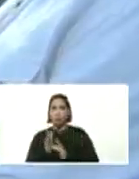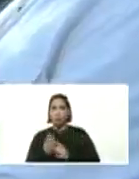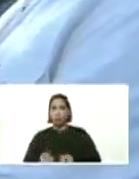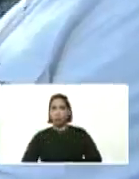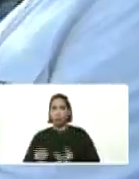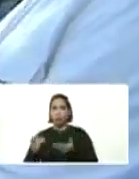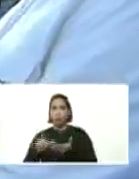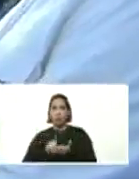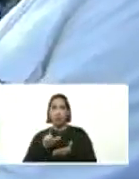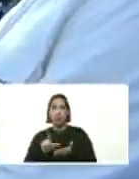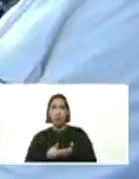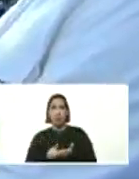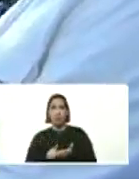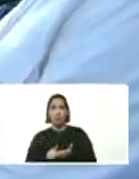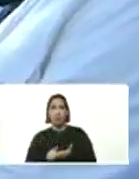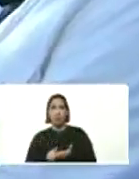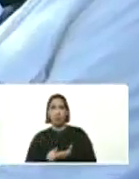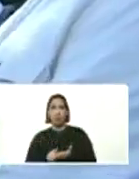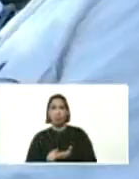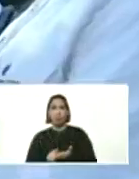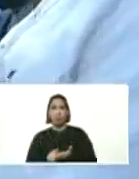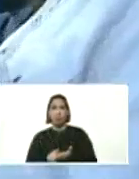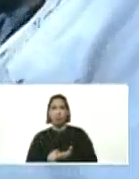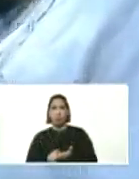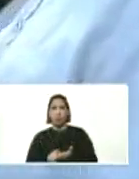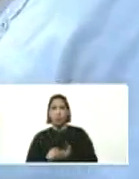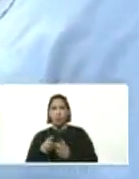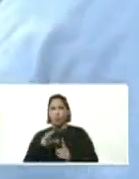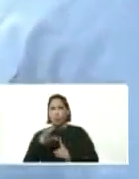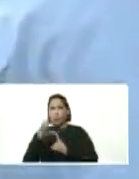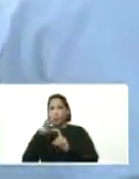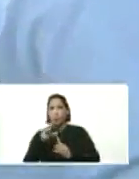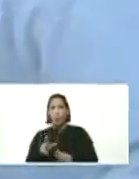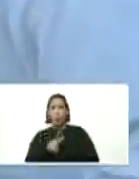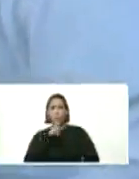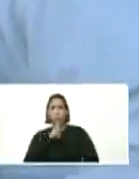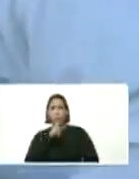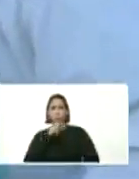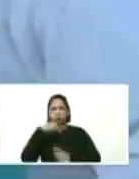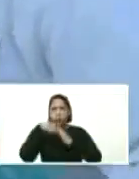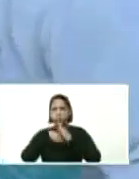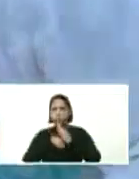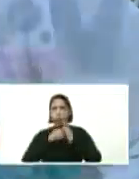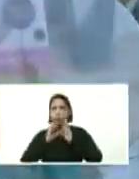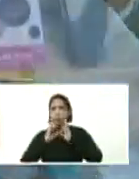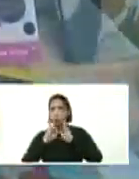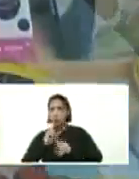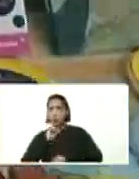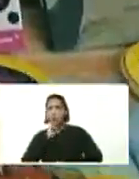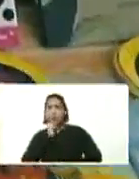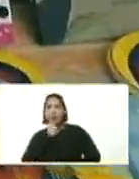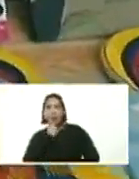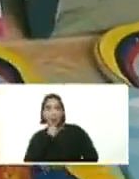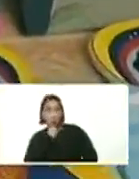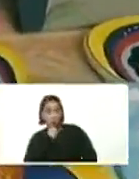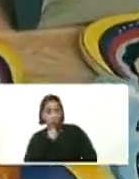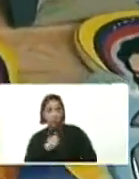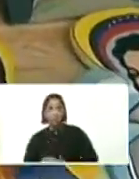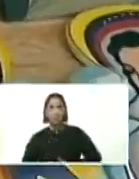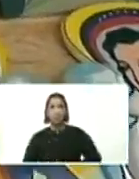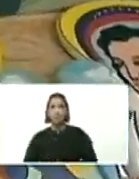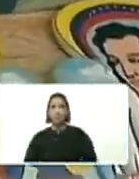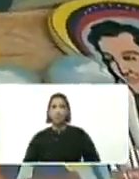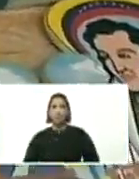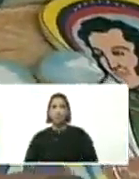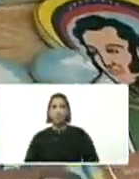el libro de Vladimir Acosta, El monstruo y sus entrañas. Les confieso un secreto.